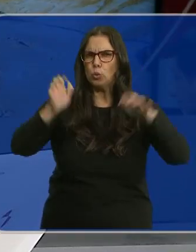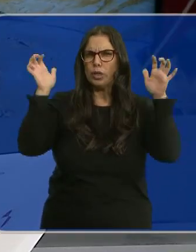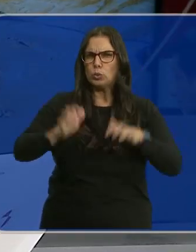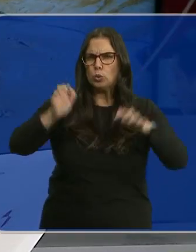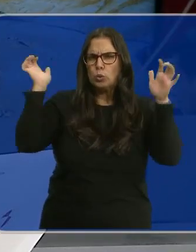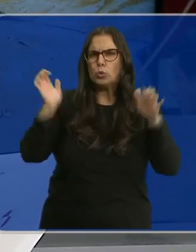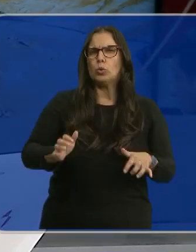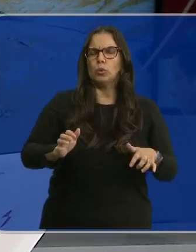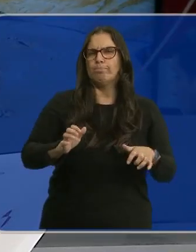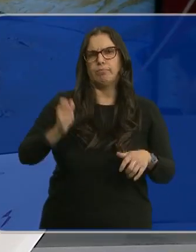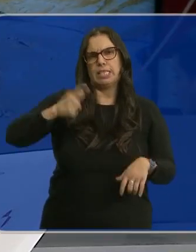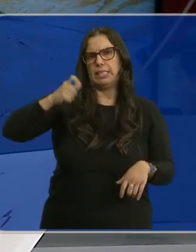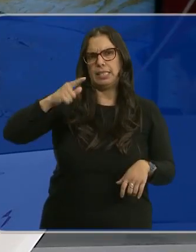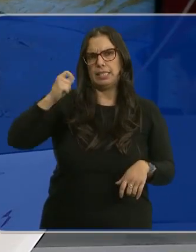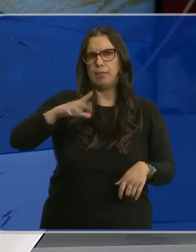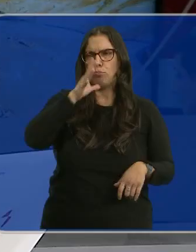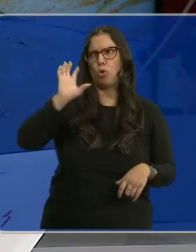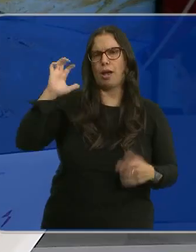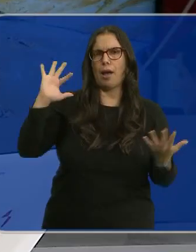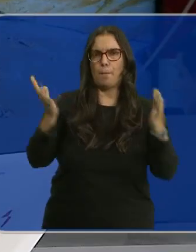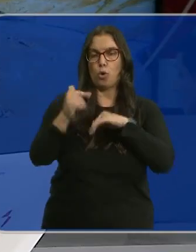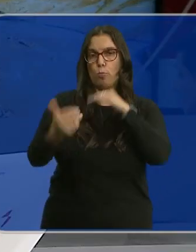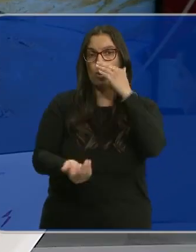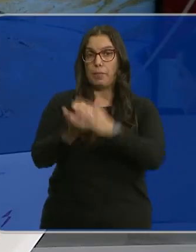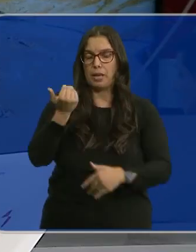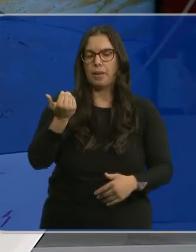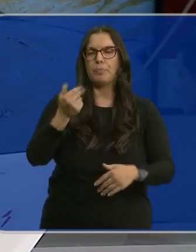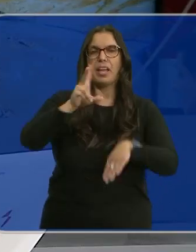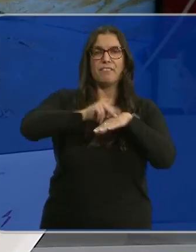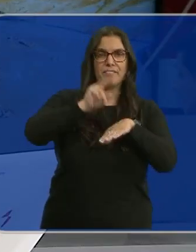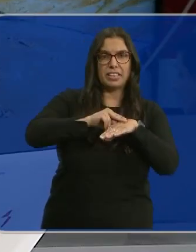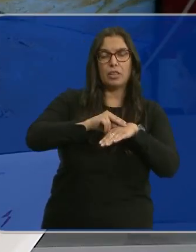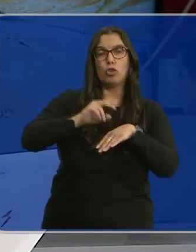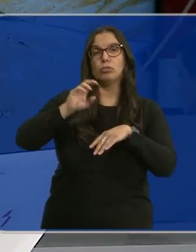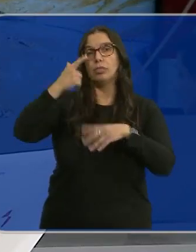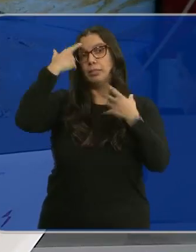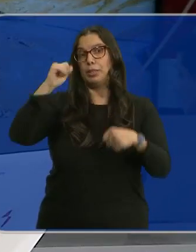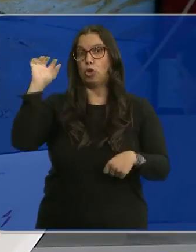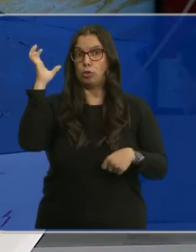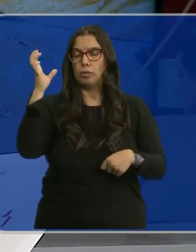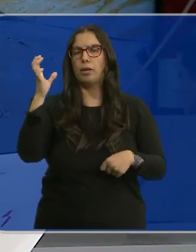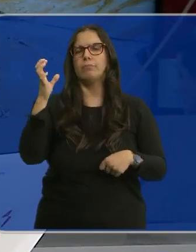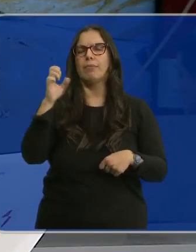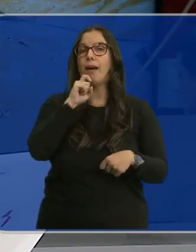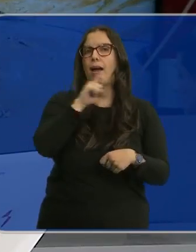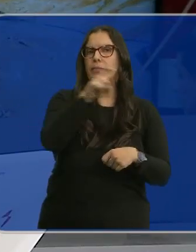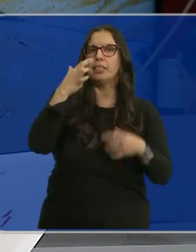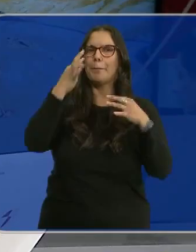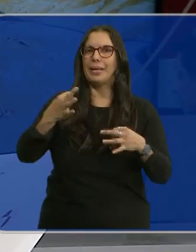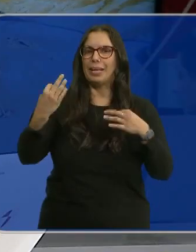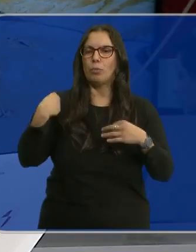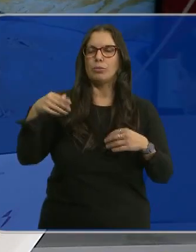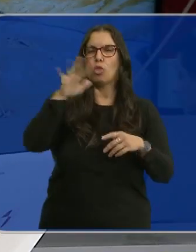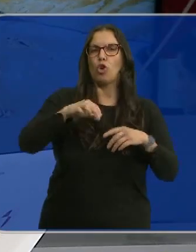más frecuentes y peligrosas debido al cambio climático. Esta mañana, físicos y meteorólogos de Meteorred han avisado de los riesgos en la zona